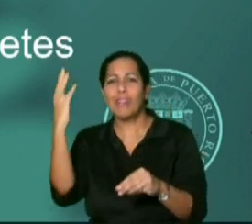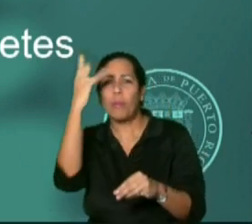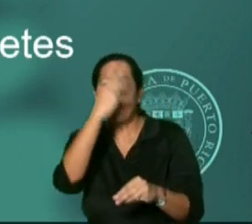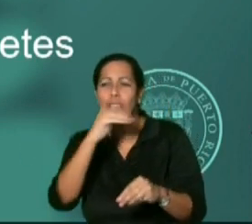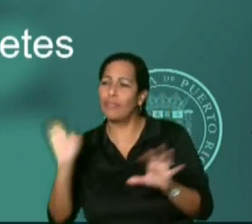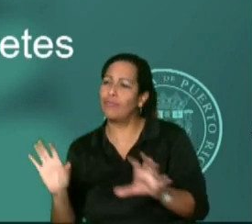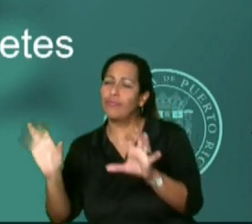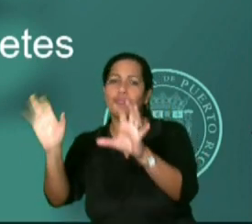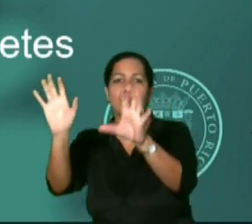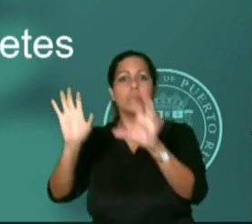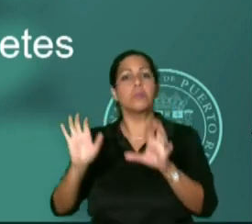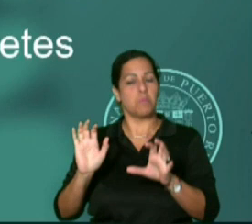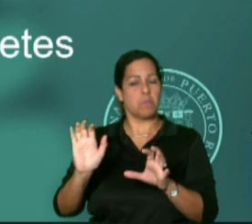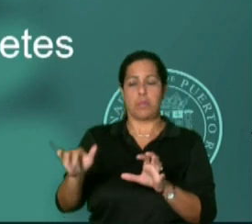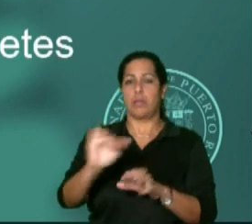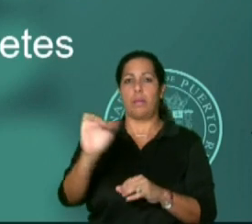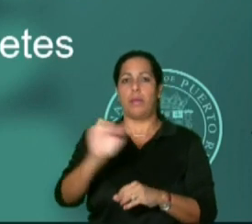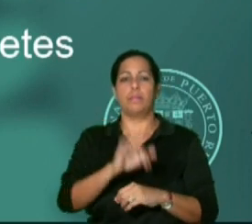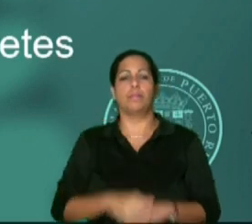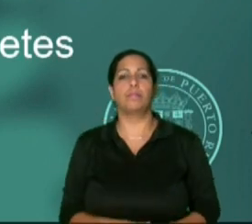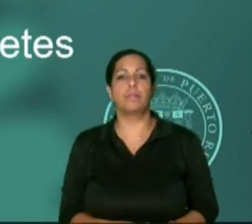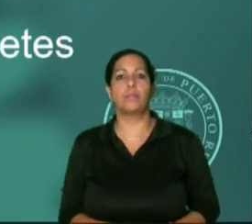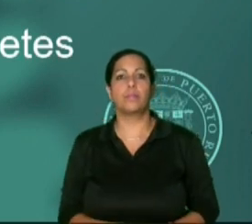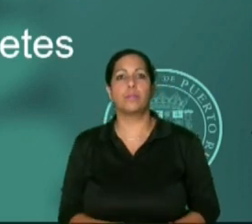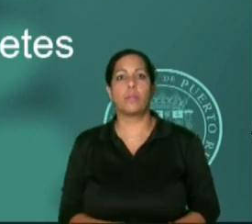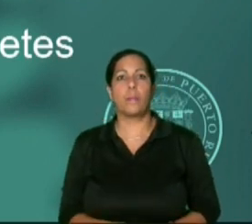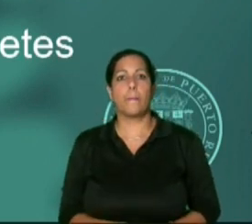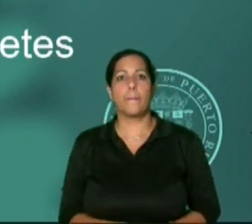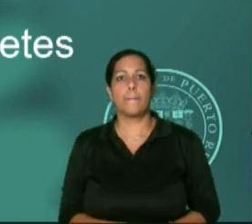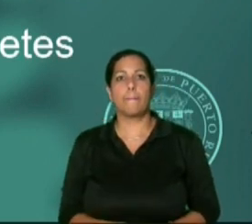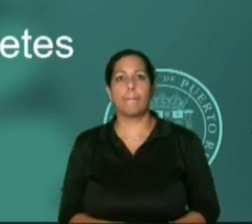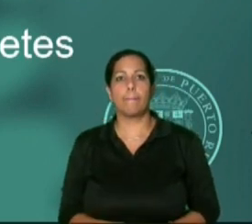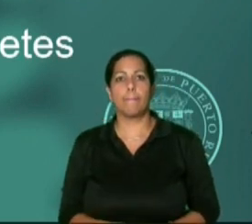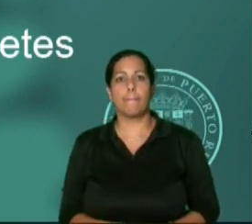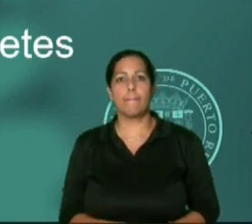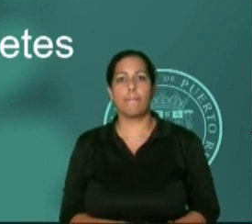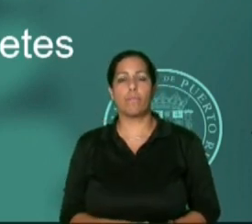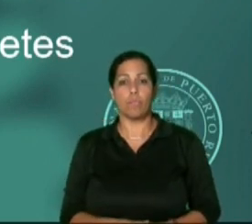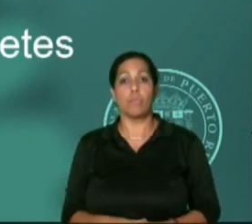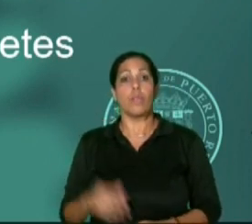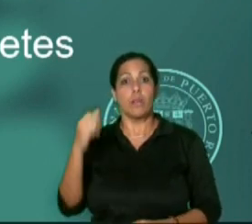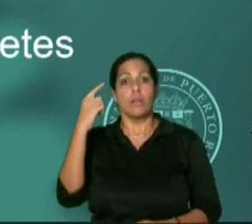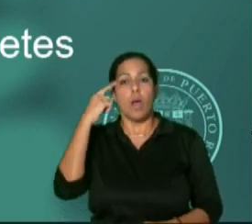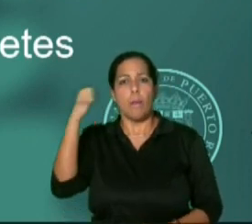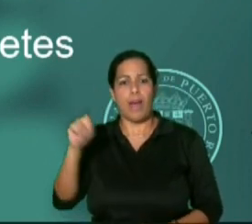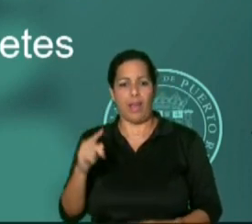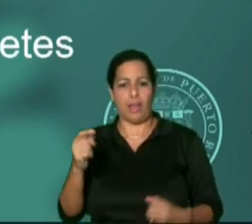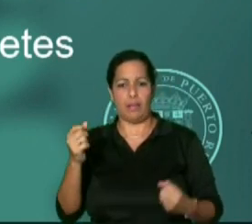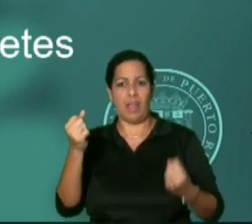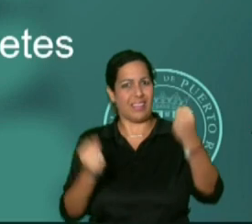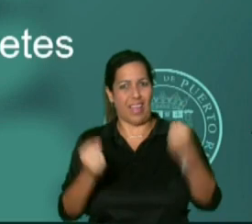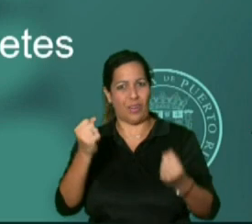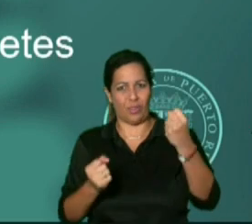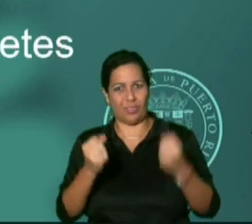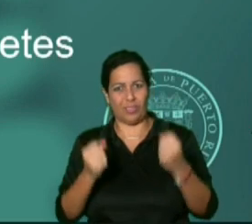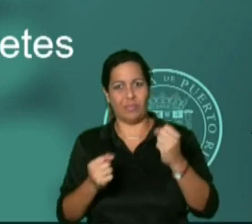Los centros oficiales de inspección vehicular operarán de lunes a sábado con igual restricciones de medidas de